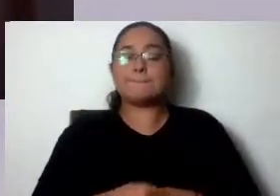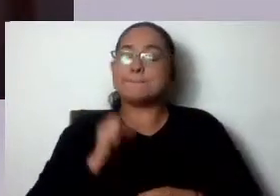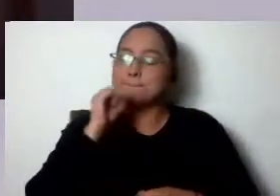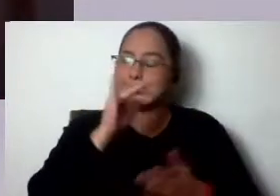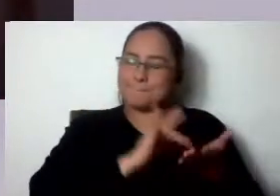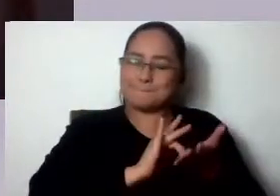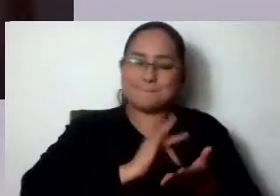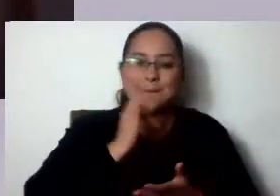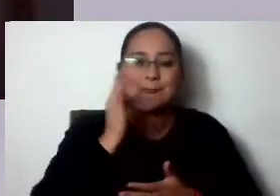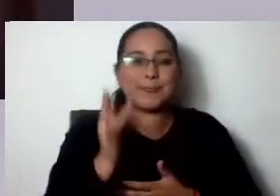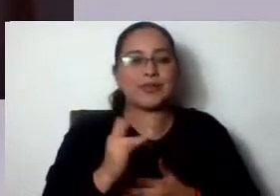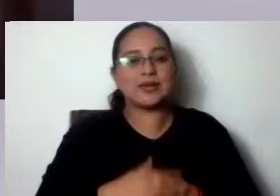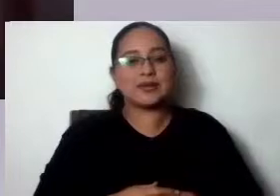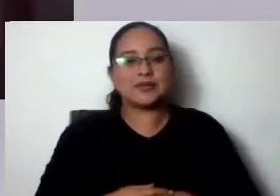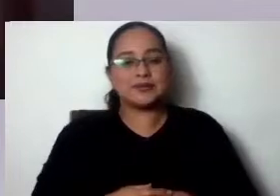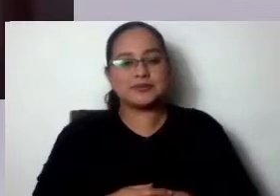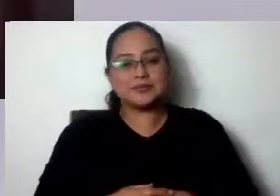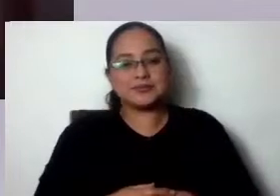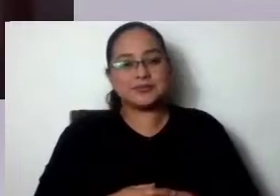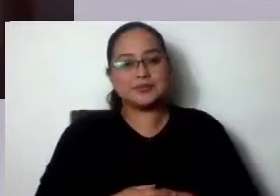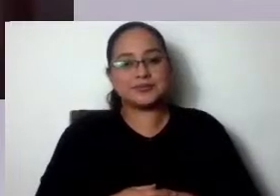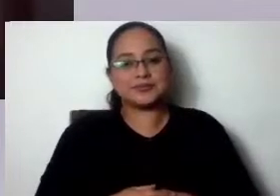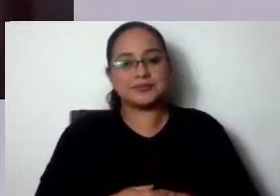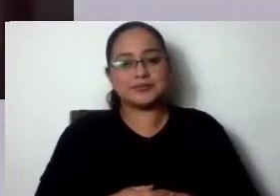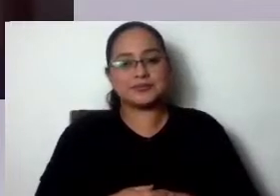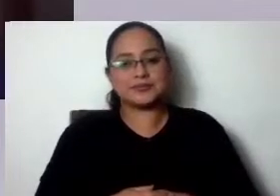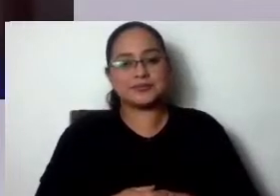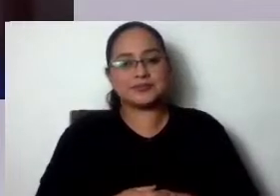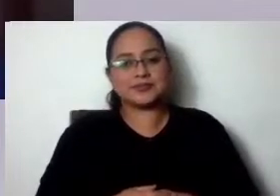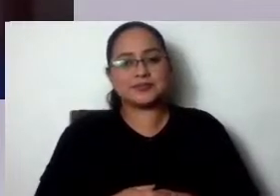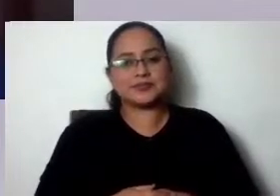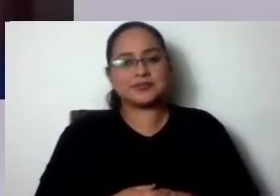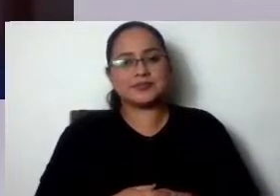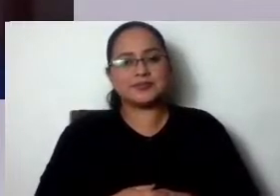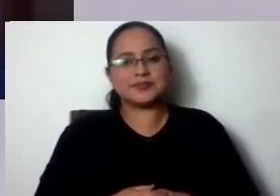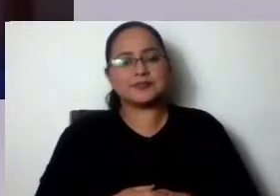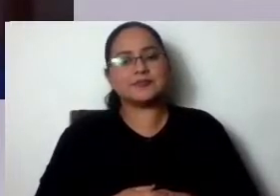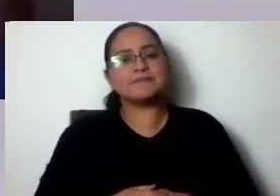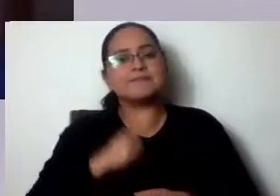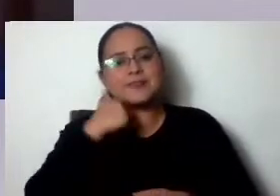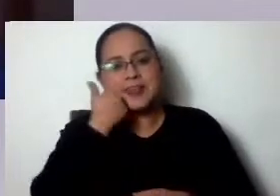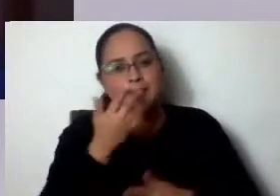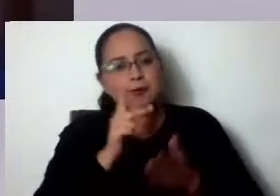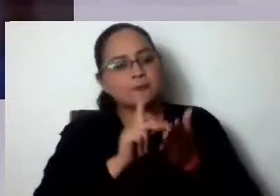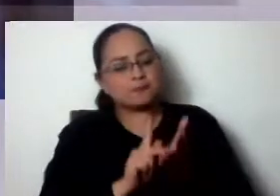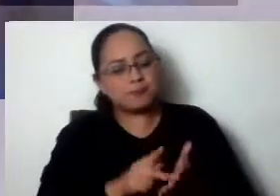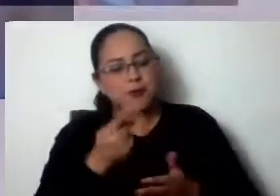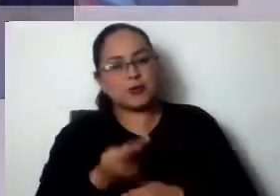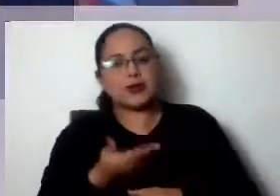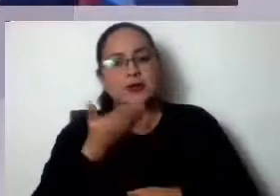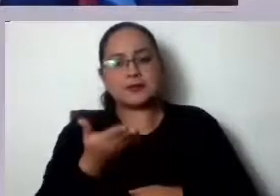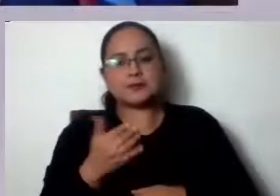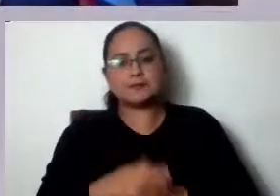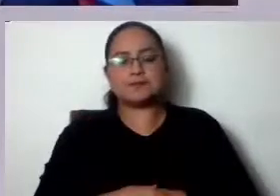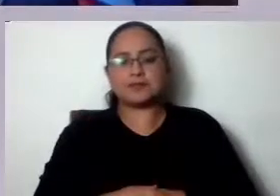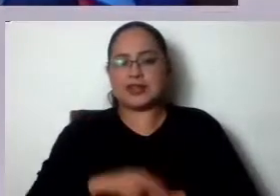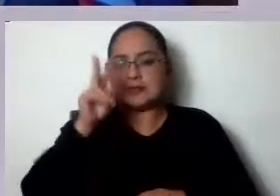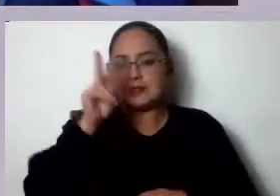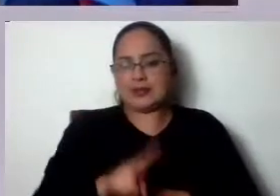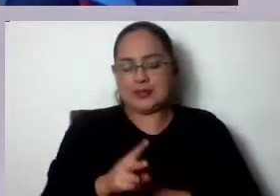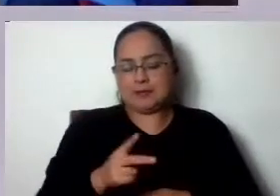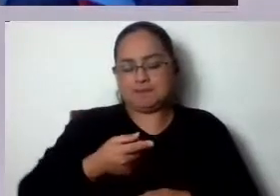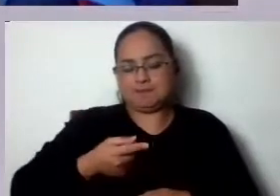gracias bien pues bien le quiero reiterar que ha sido un verdadero privilegio